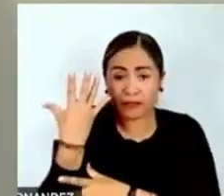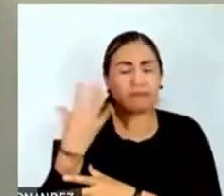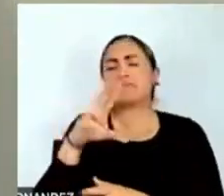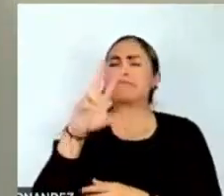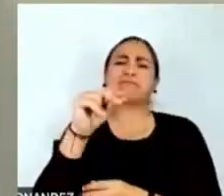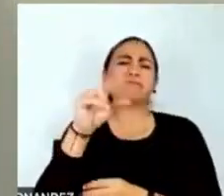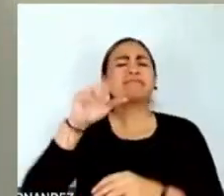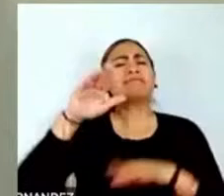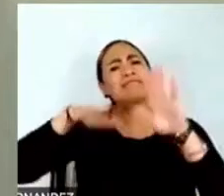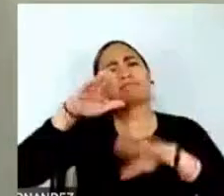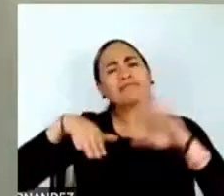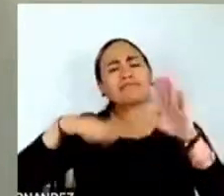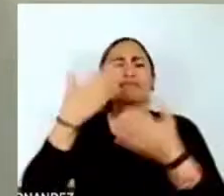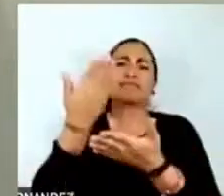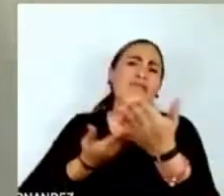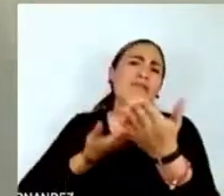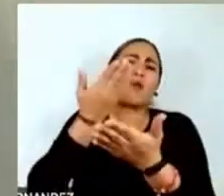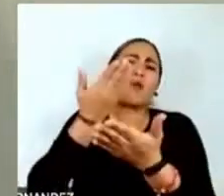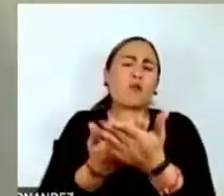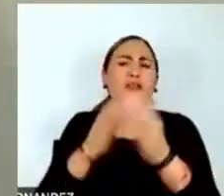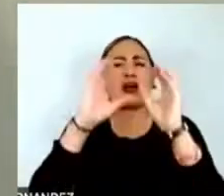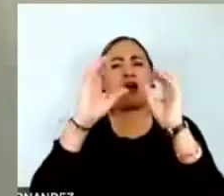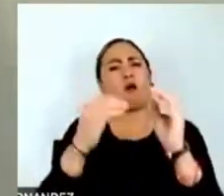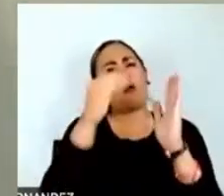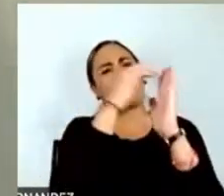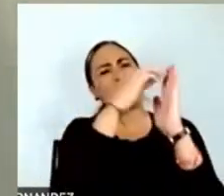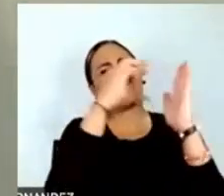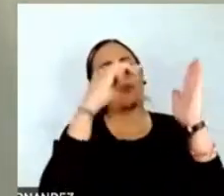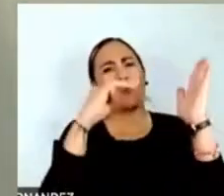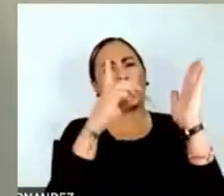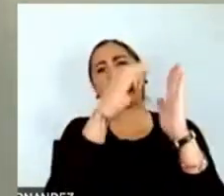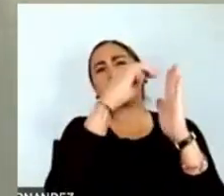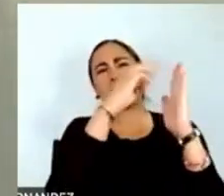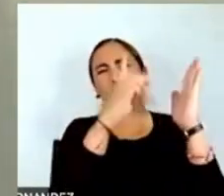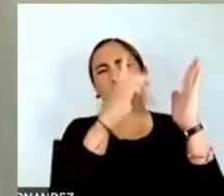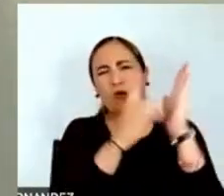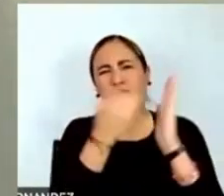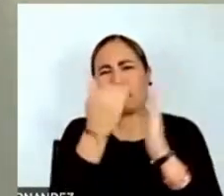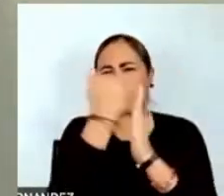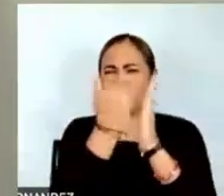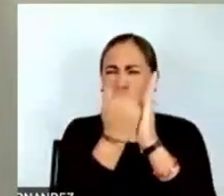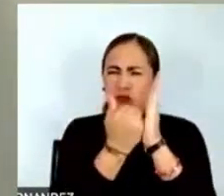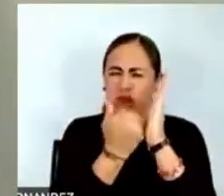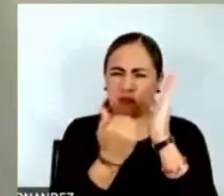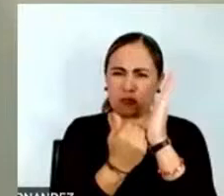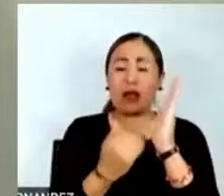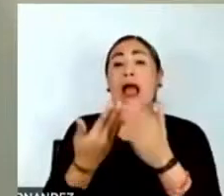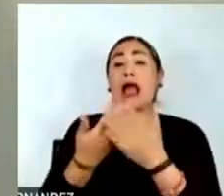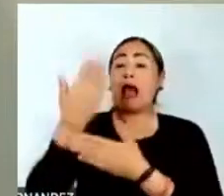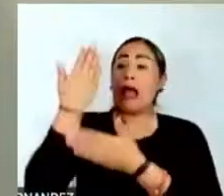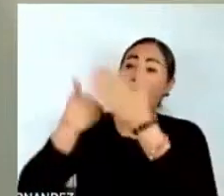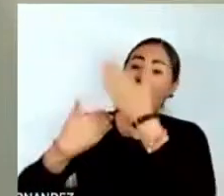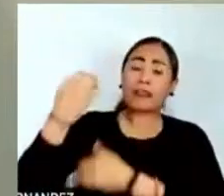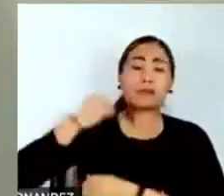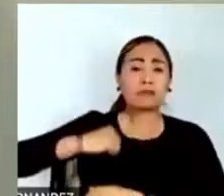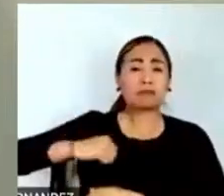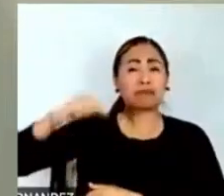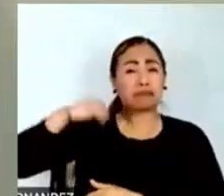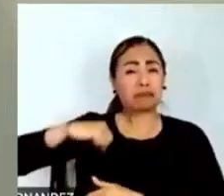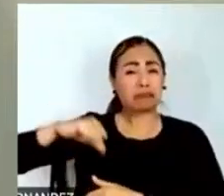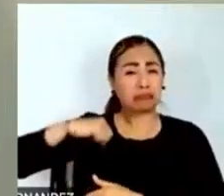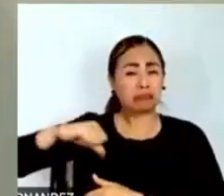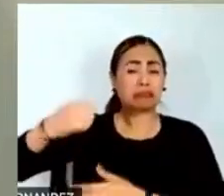propuestas y esquemas planteados en décadas o hasta siglos anteriores, siempre con resultados mixtos y en muchas